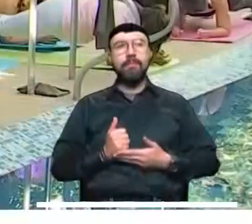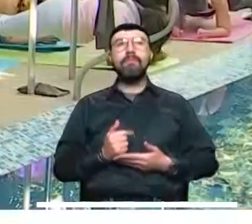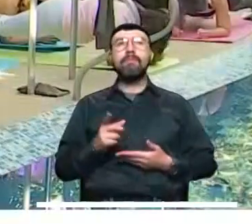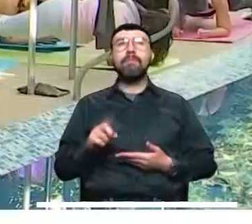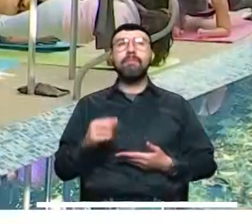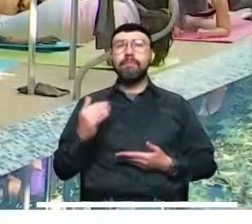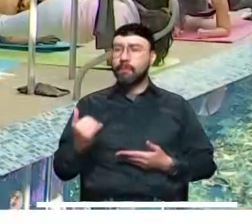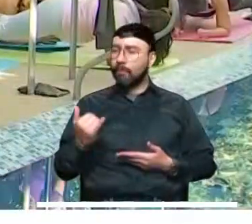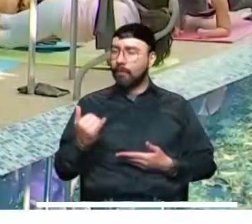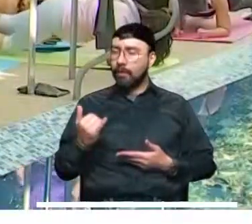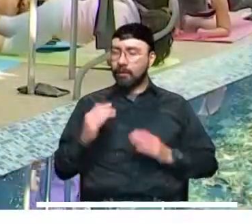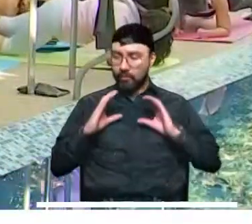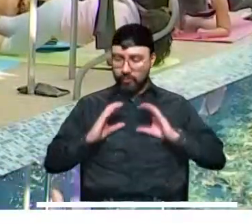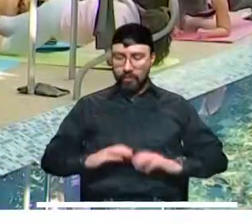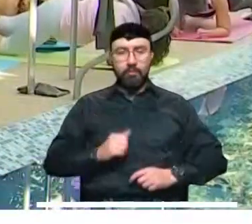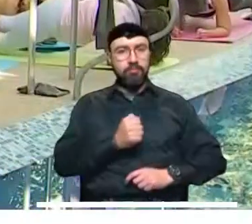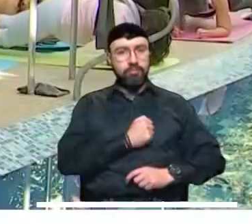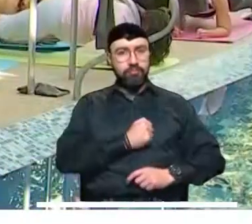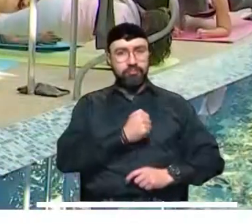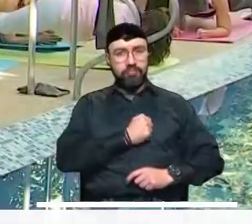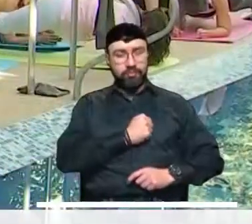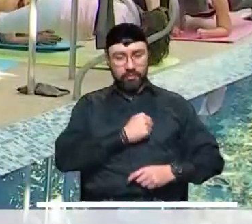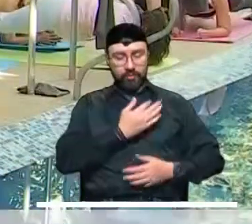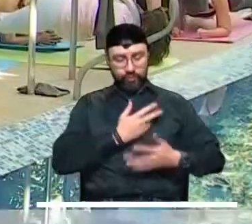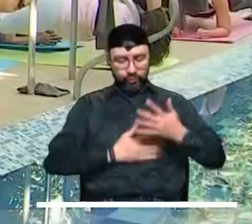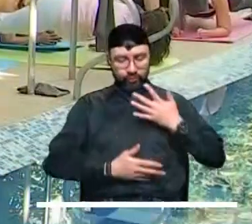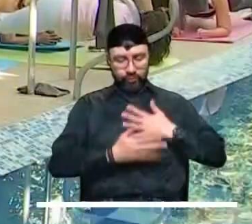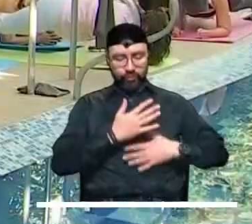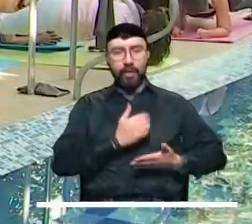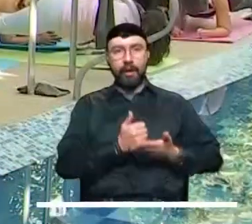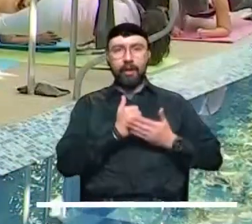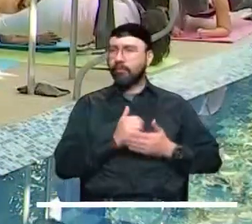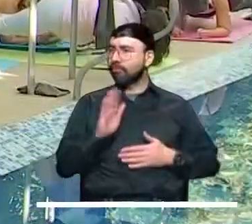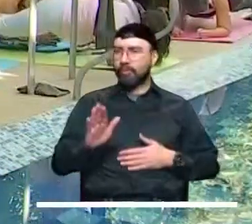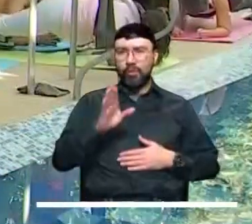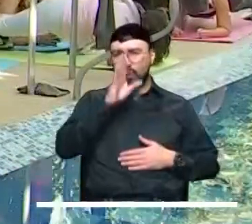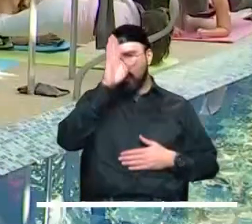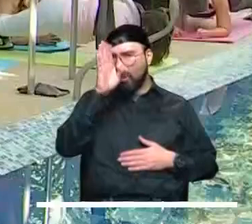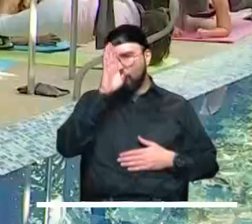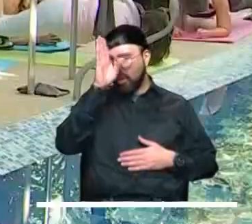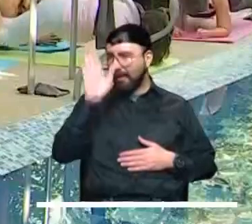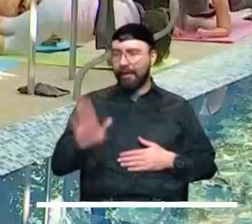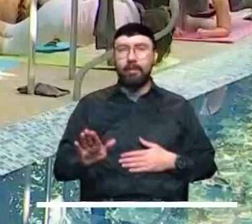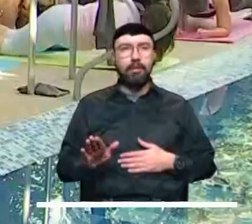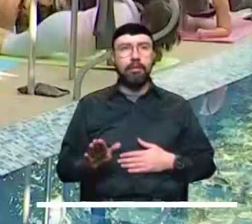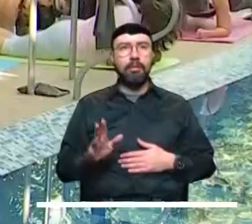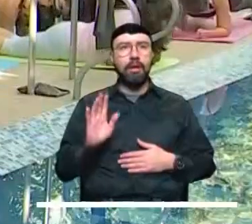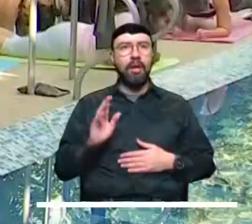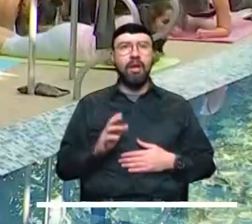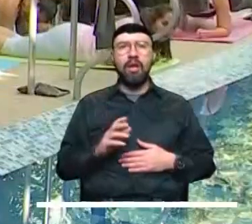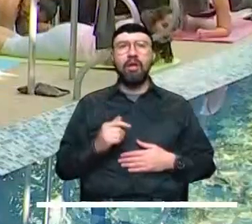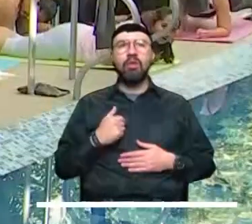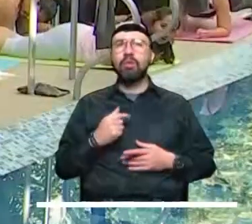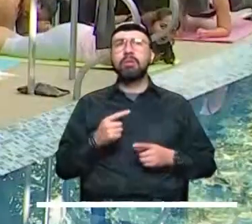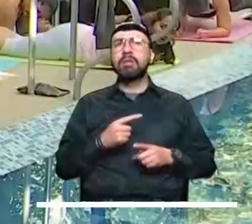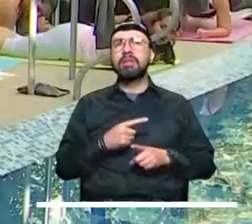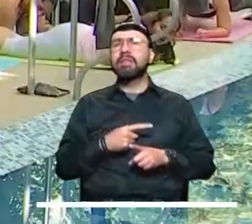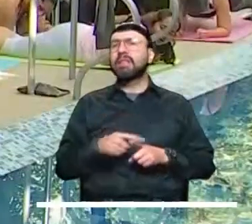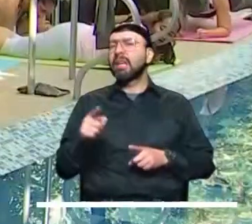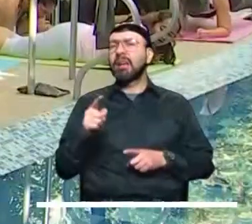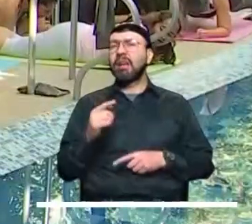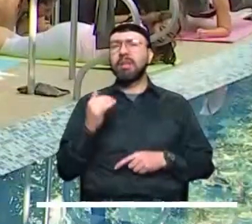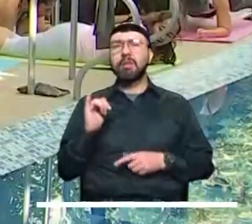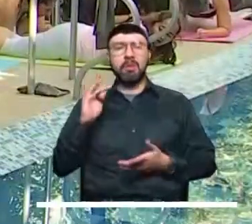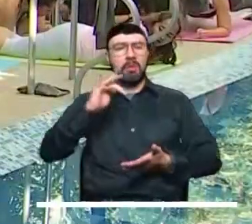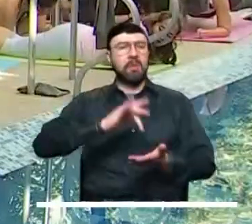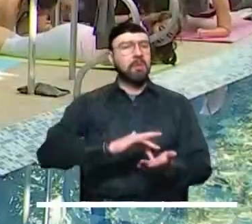y el sistema cardiovascular. Esto es de rutina. No pretendamos que entonces yo voy una semana al gimnasio y ya estoy